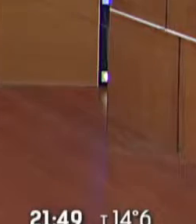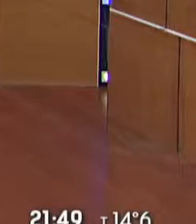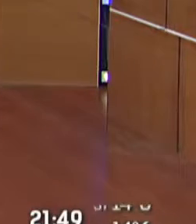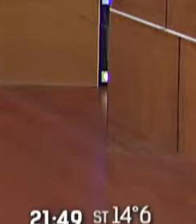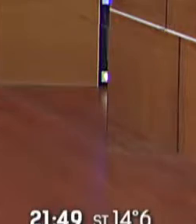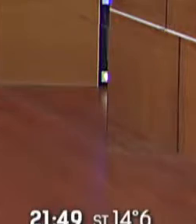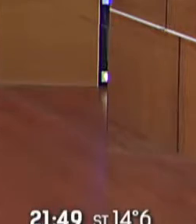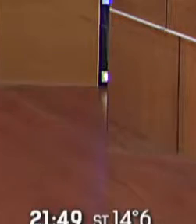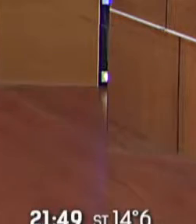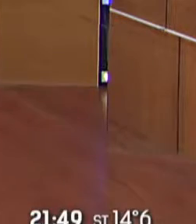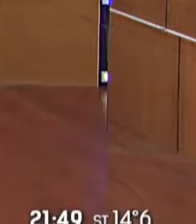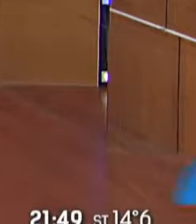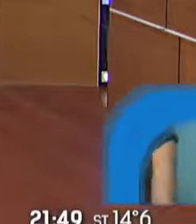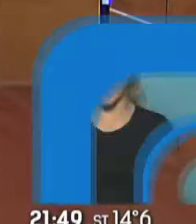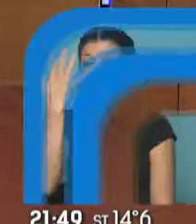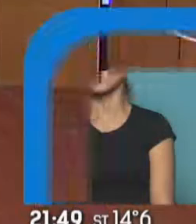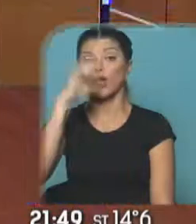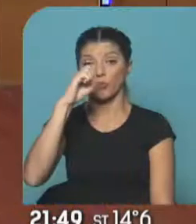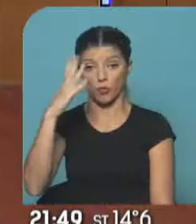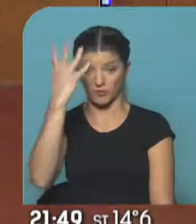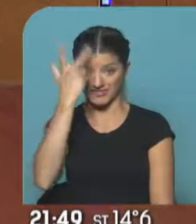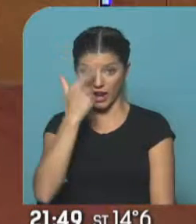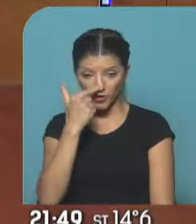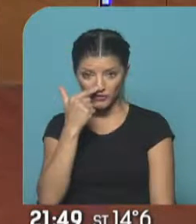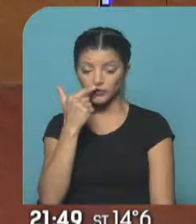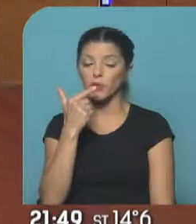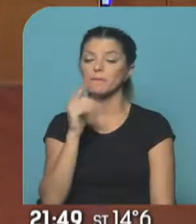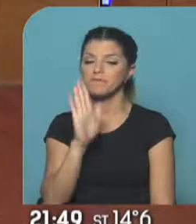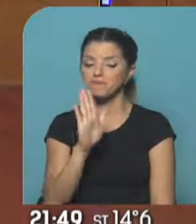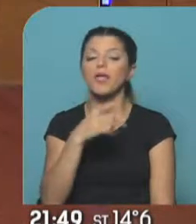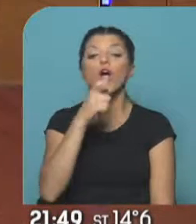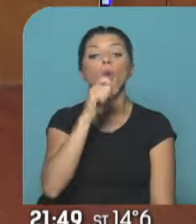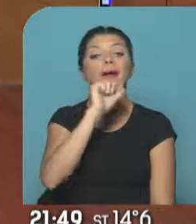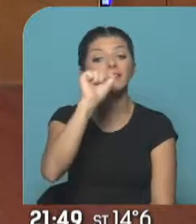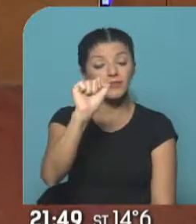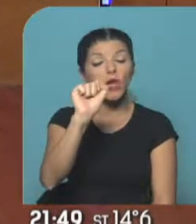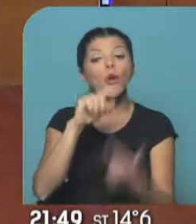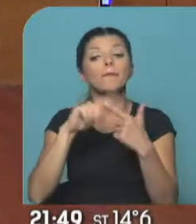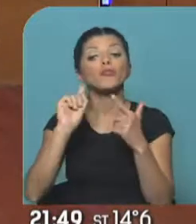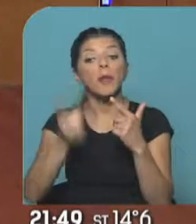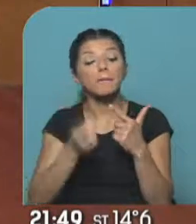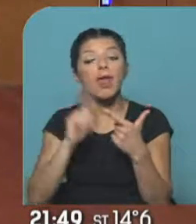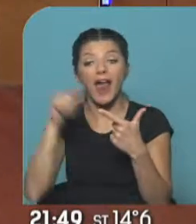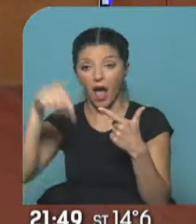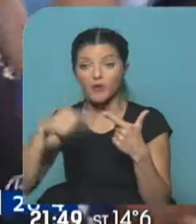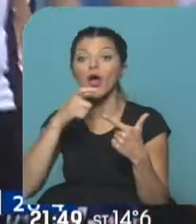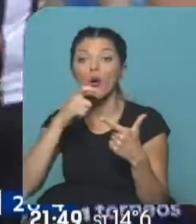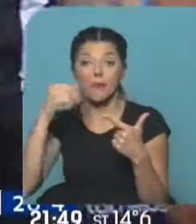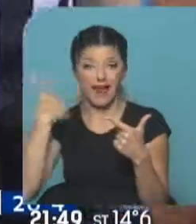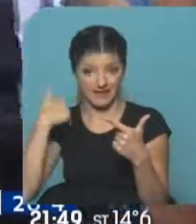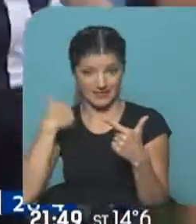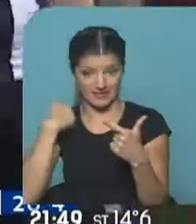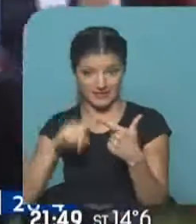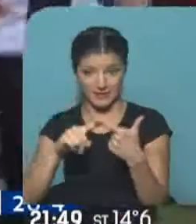Fue la semana de San Lorenzo porque realmente ha pasado, no solo en la Copa Libertadores de América, sino también ahora en Copa Argentina,